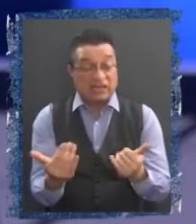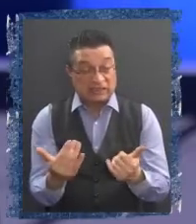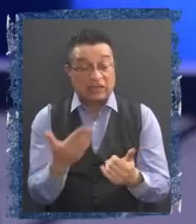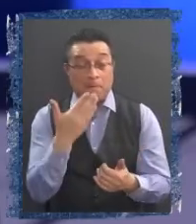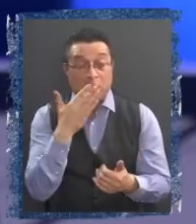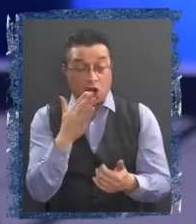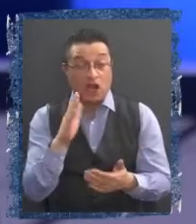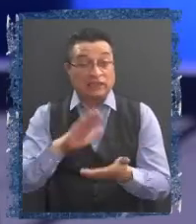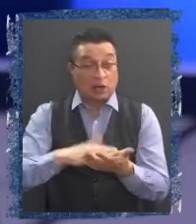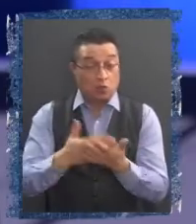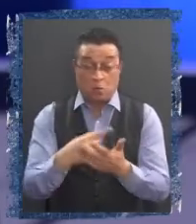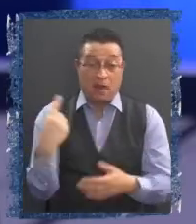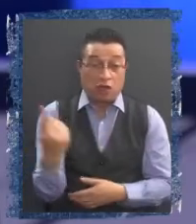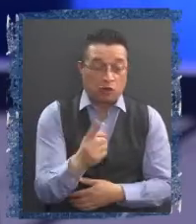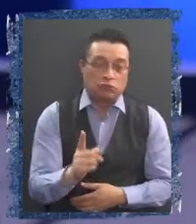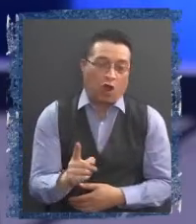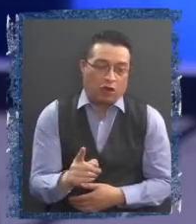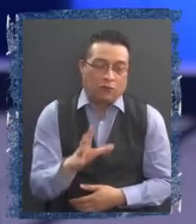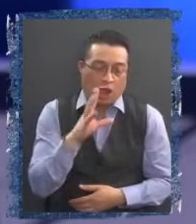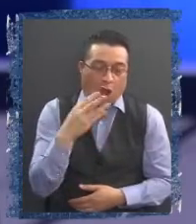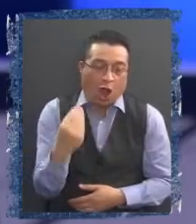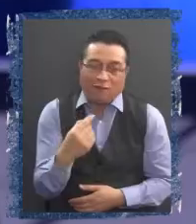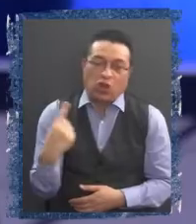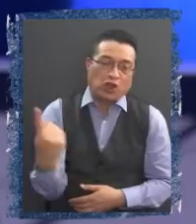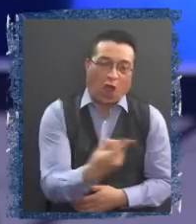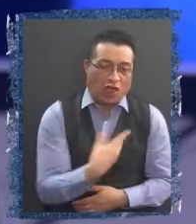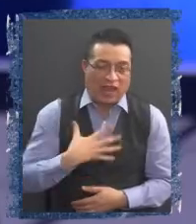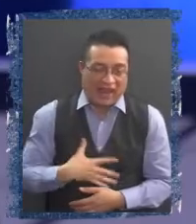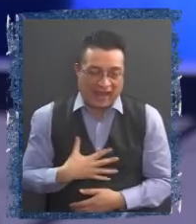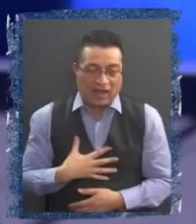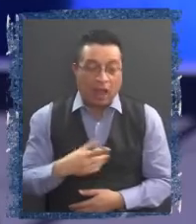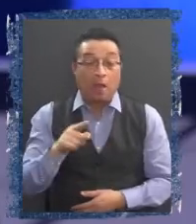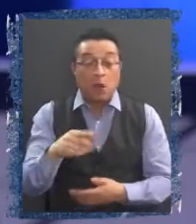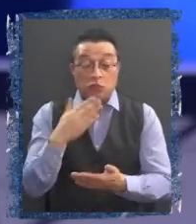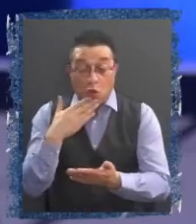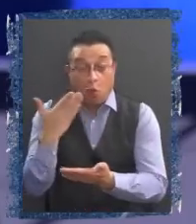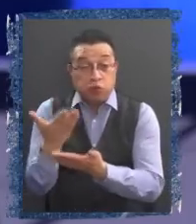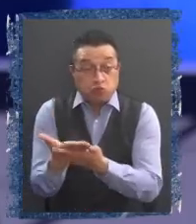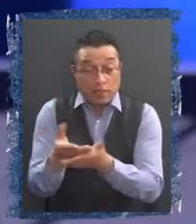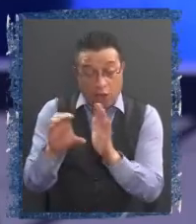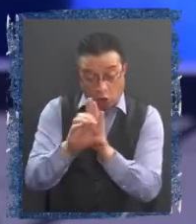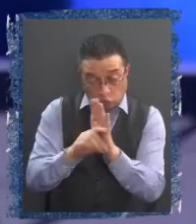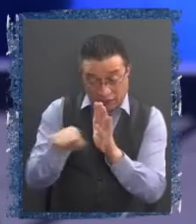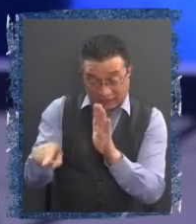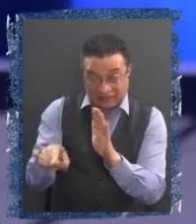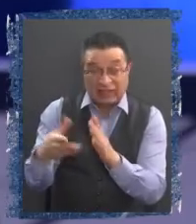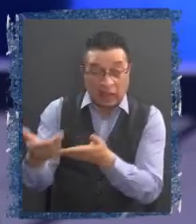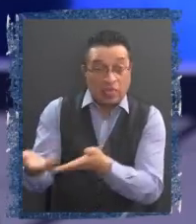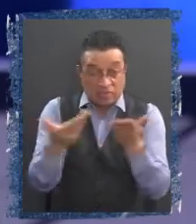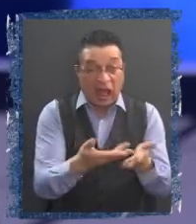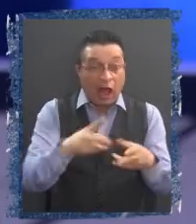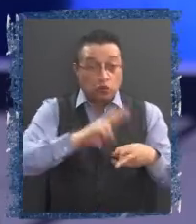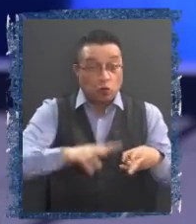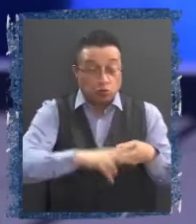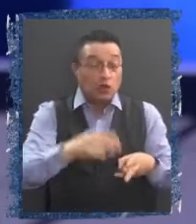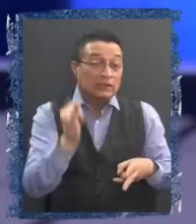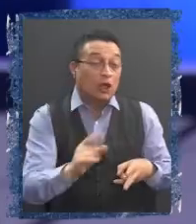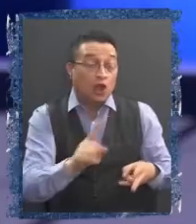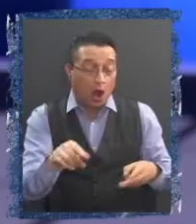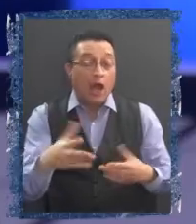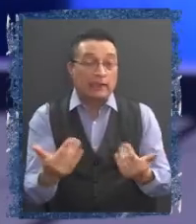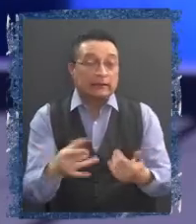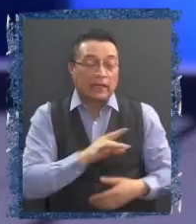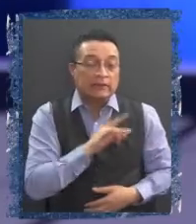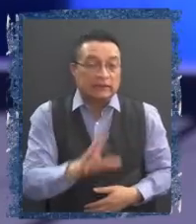para todos. ¿Quién no va a querer algo así? Sino si la propuesta de Constitución es el remedio que este país necesita.